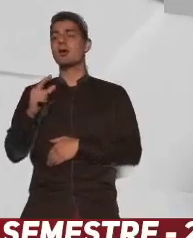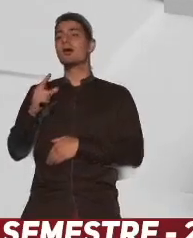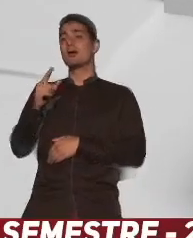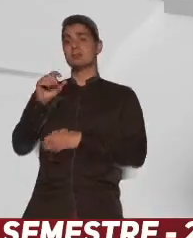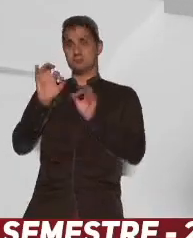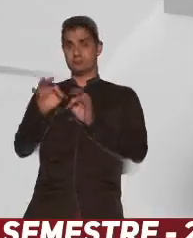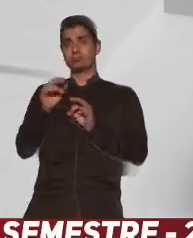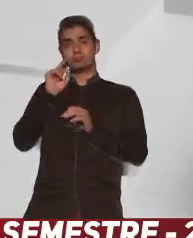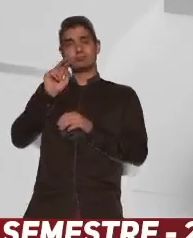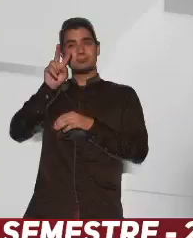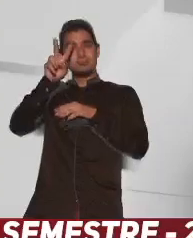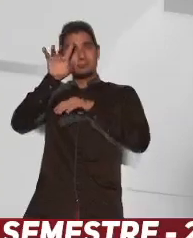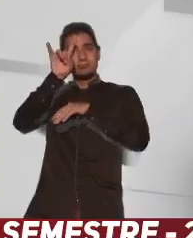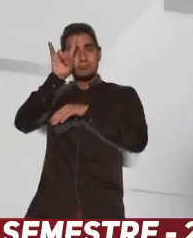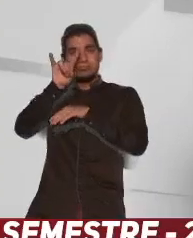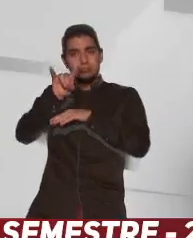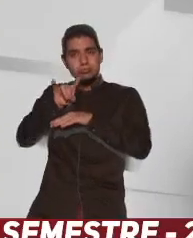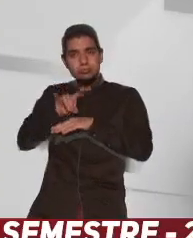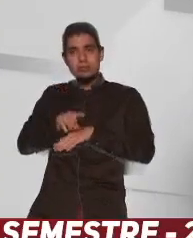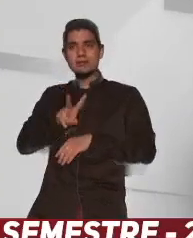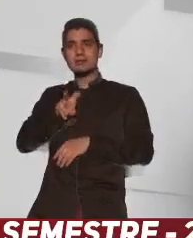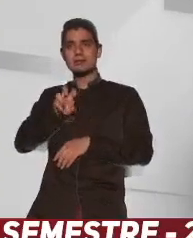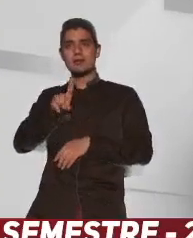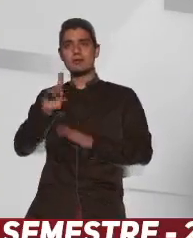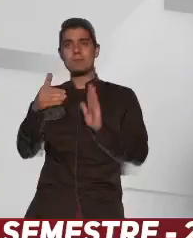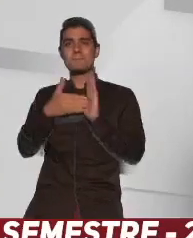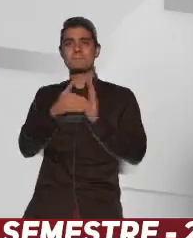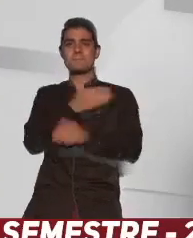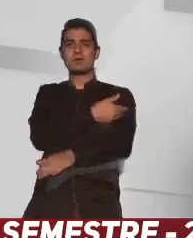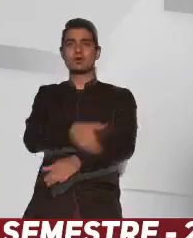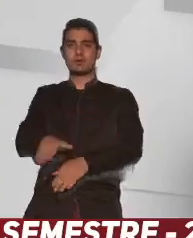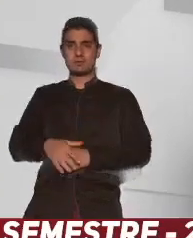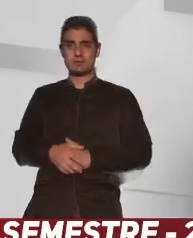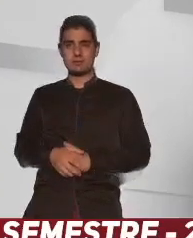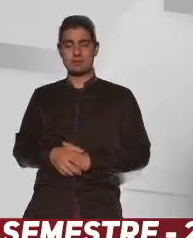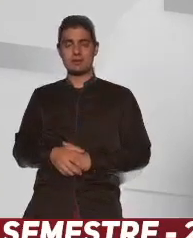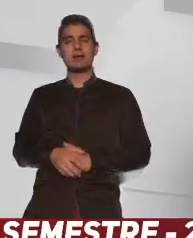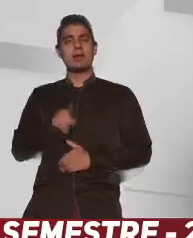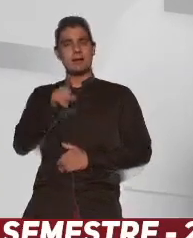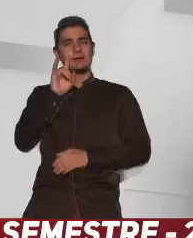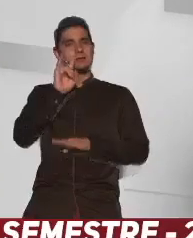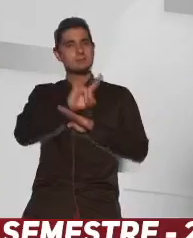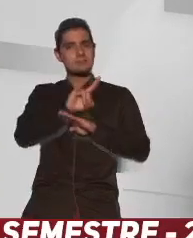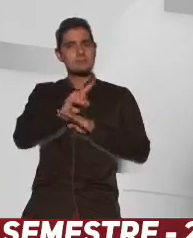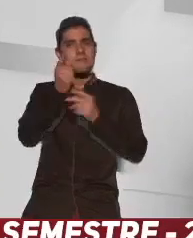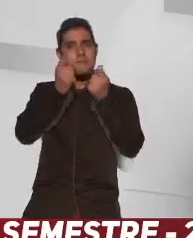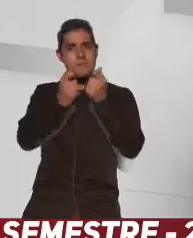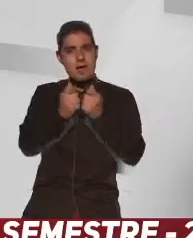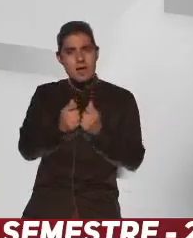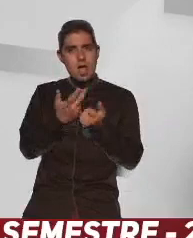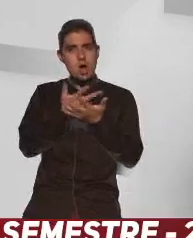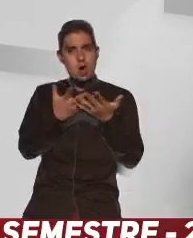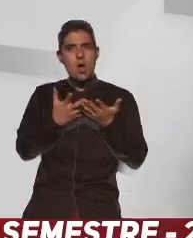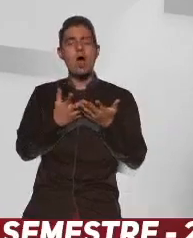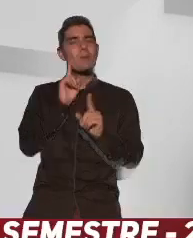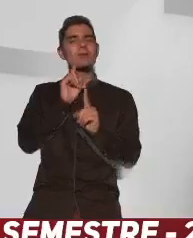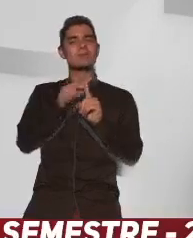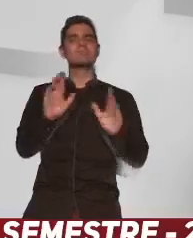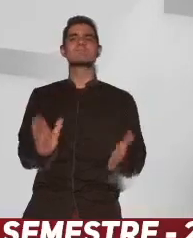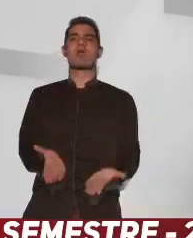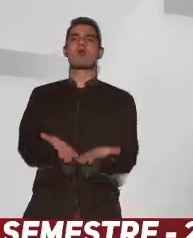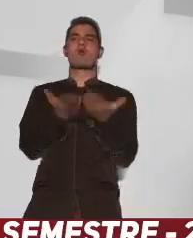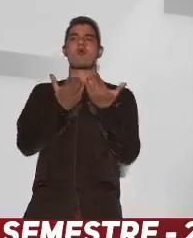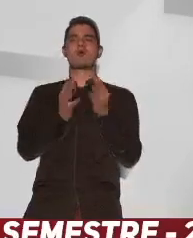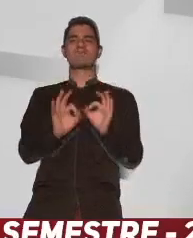pesos. Estas inspecciones han permitido mejorar la eficacia y eficiencia en la utilización de